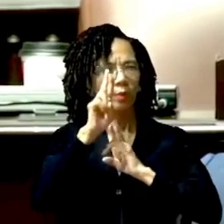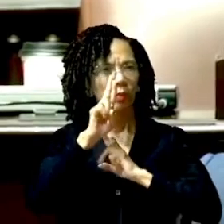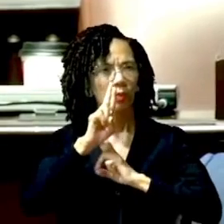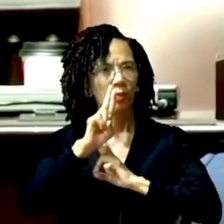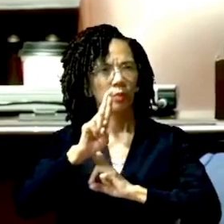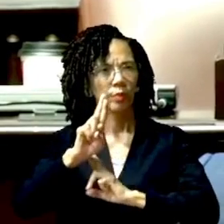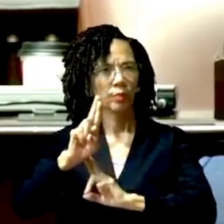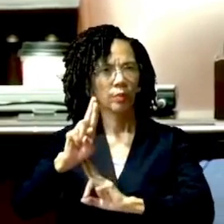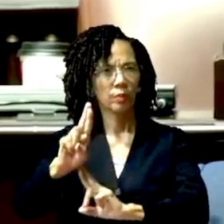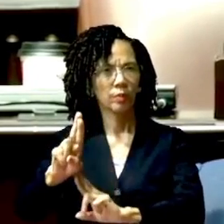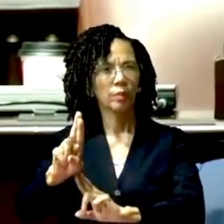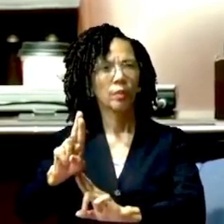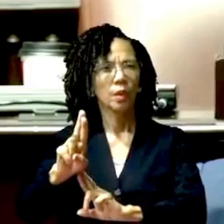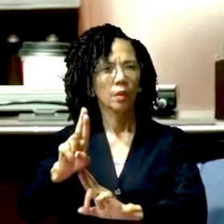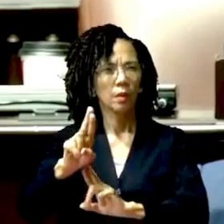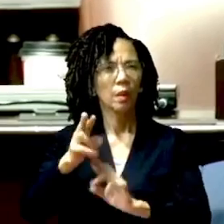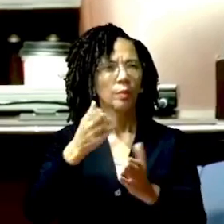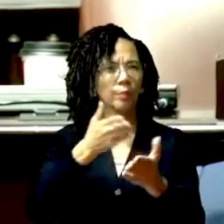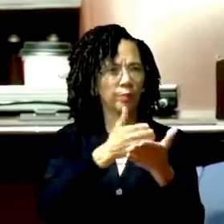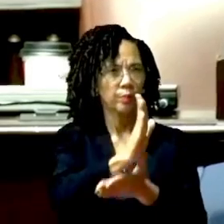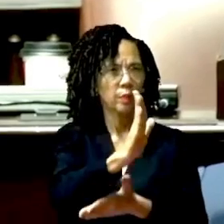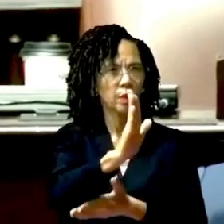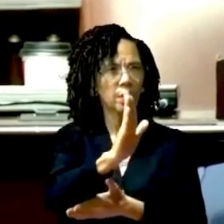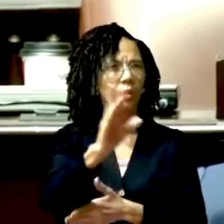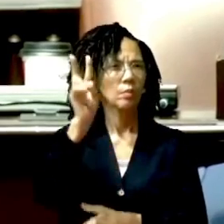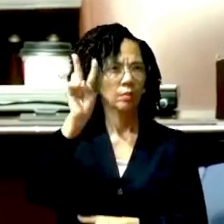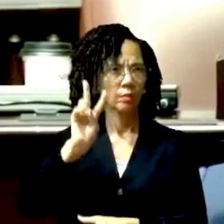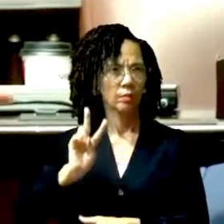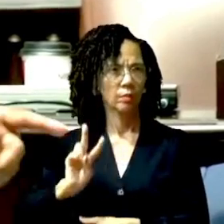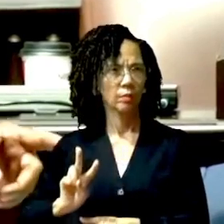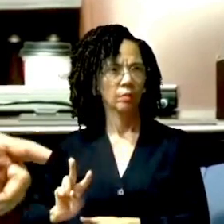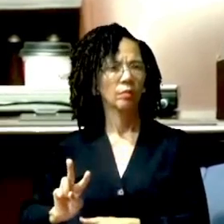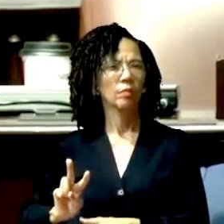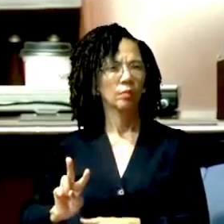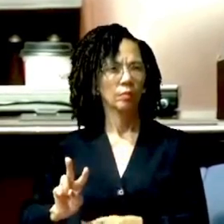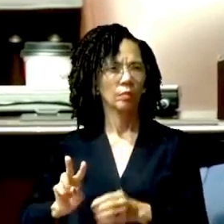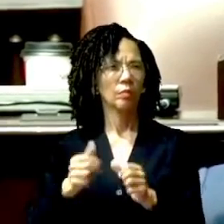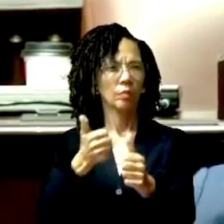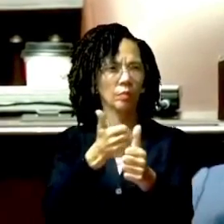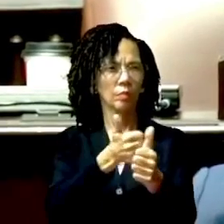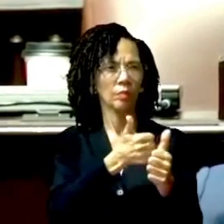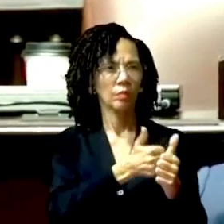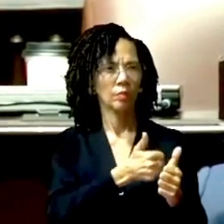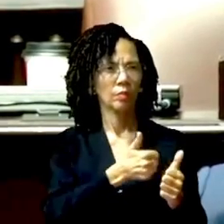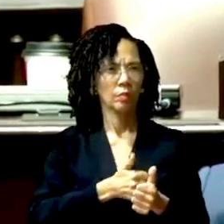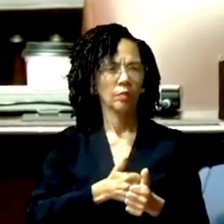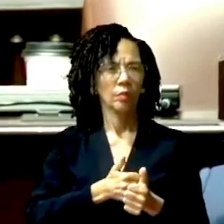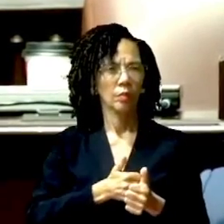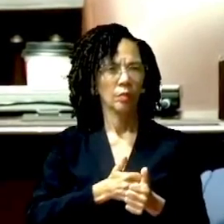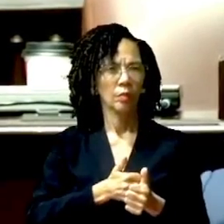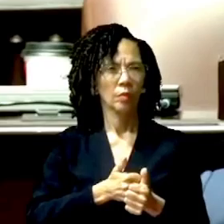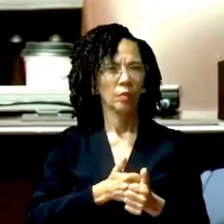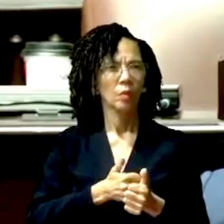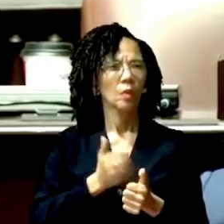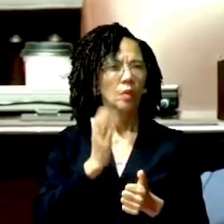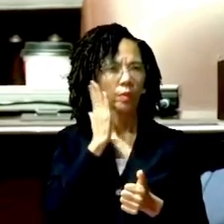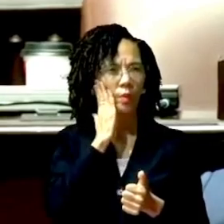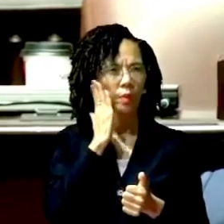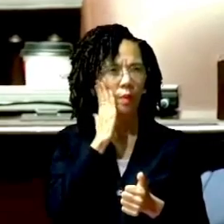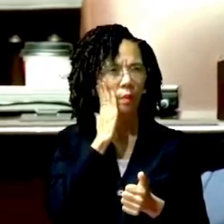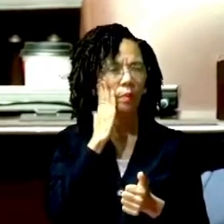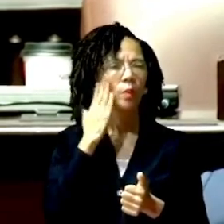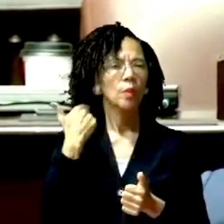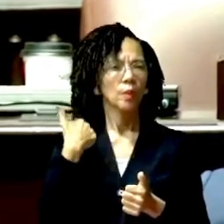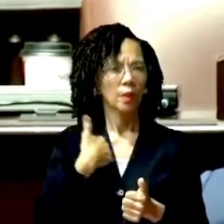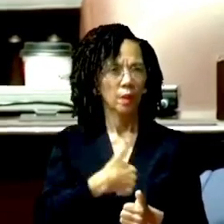demócrata tiene que alzar su voz, y más nosotros que somos, repito, fruto de un proceso electoral, que fuimos celosos y somos